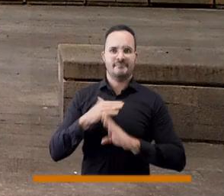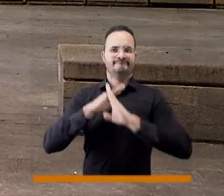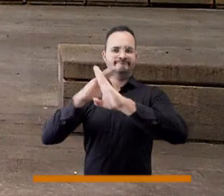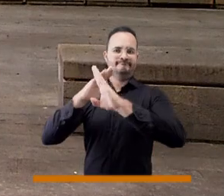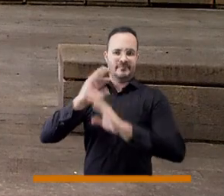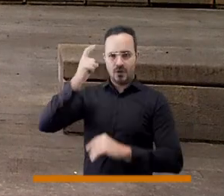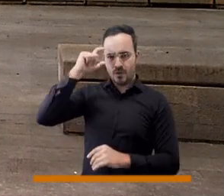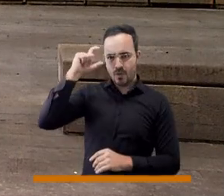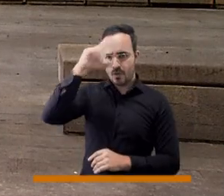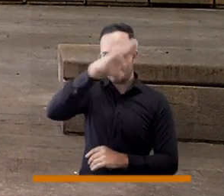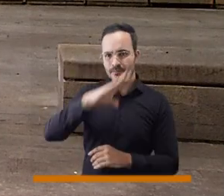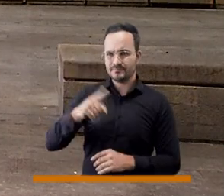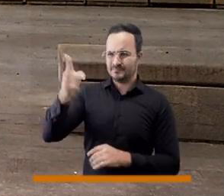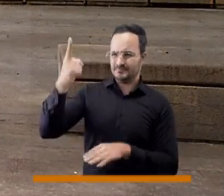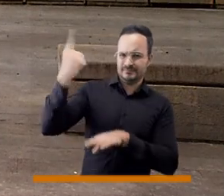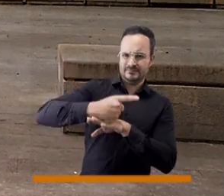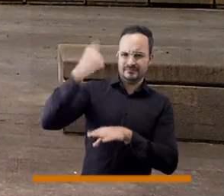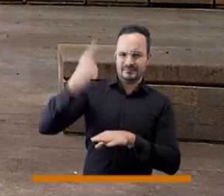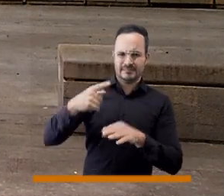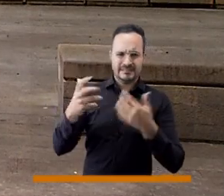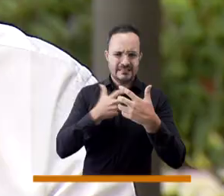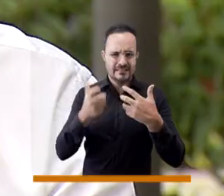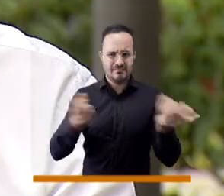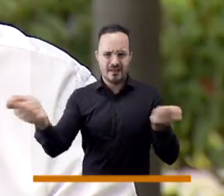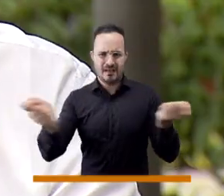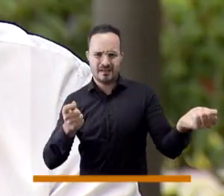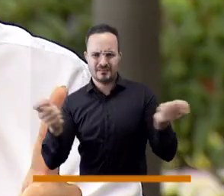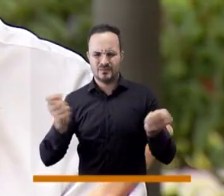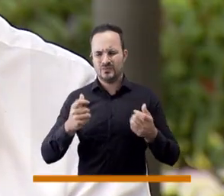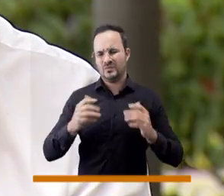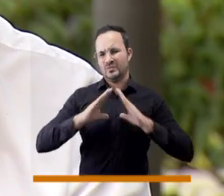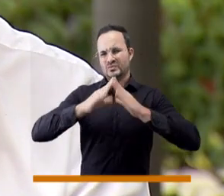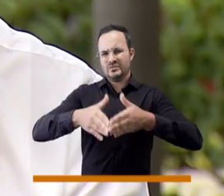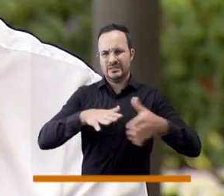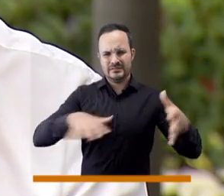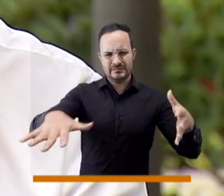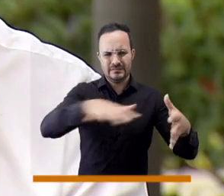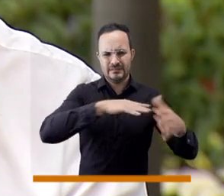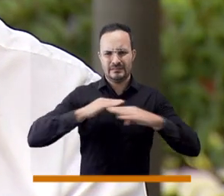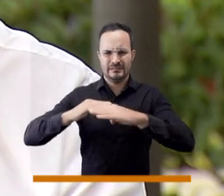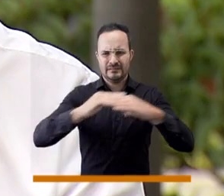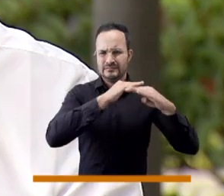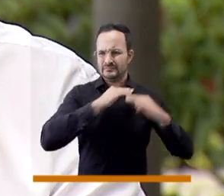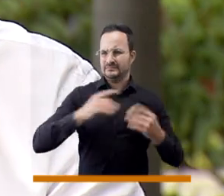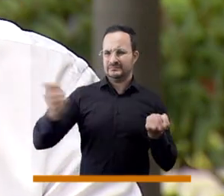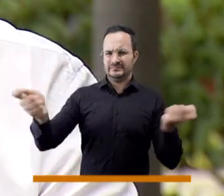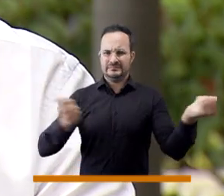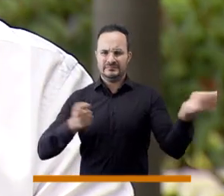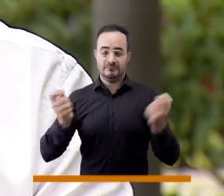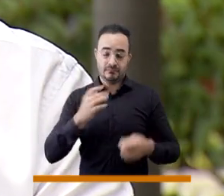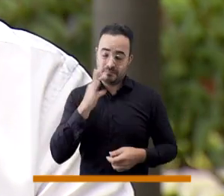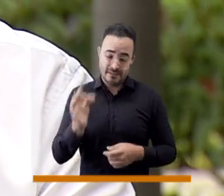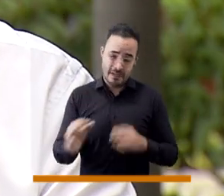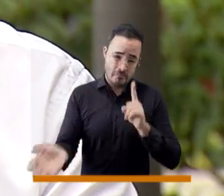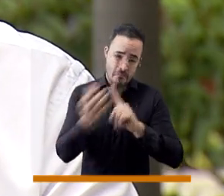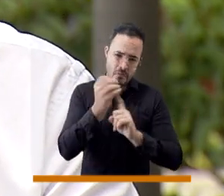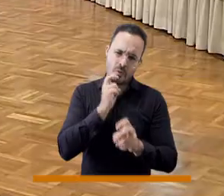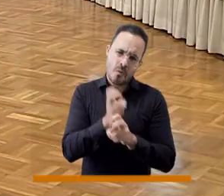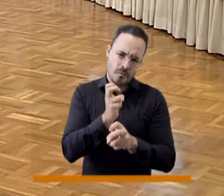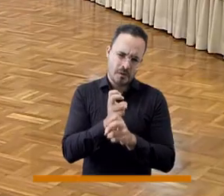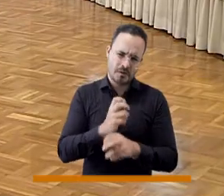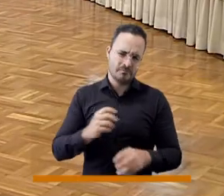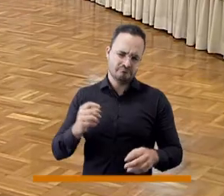las intenciones de Gustavo Petro de imponer un régimen socialista. En el momento que Colombia entre un régimen socialista, de eso devolverse es muy